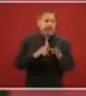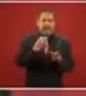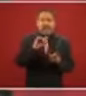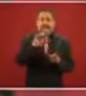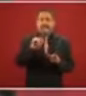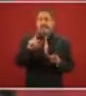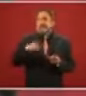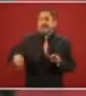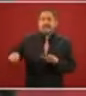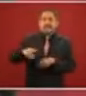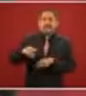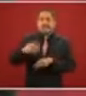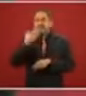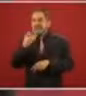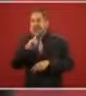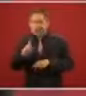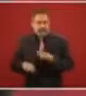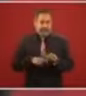bienestar social,